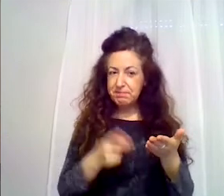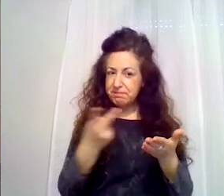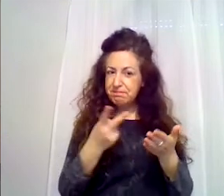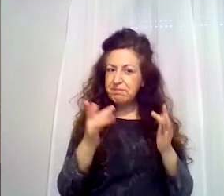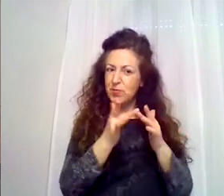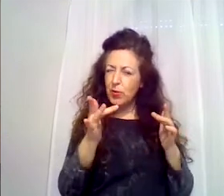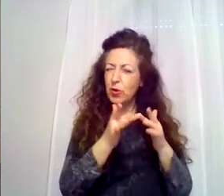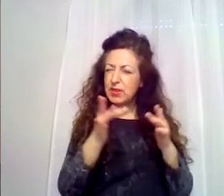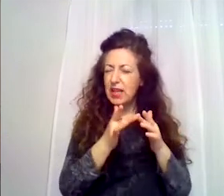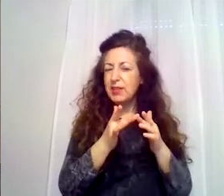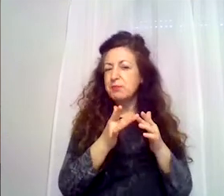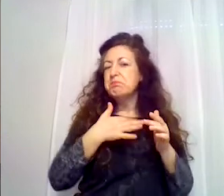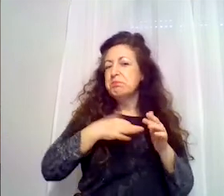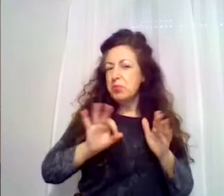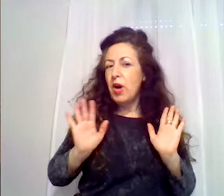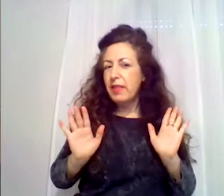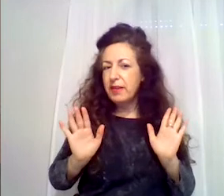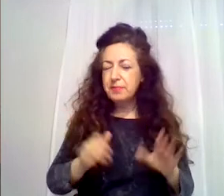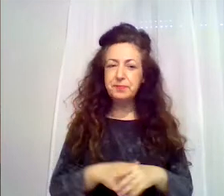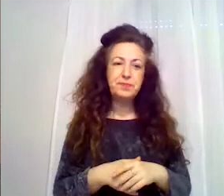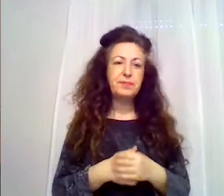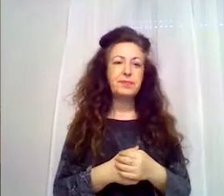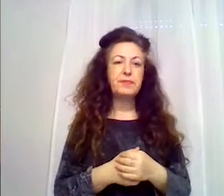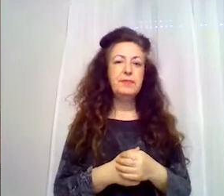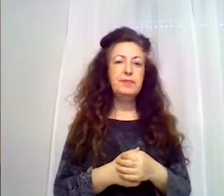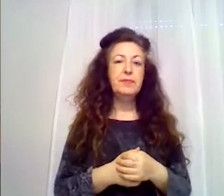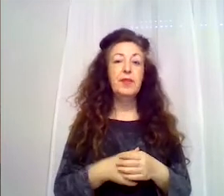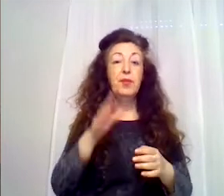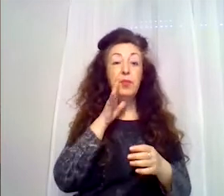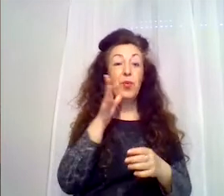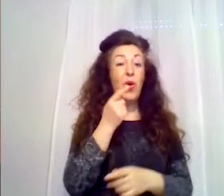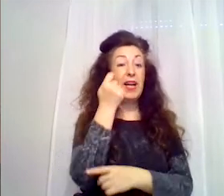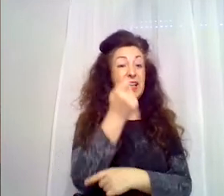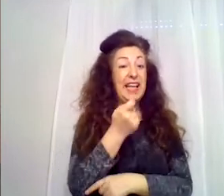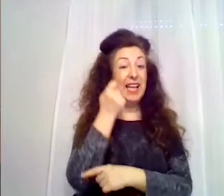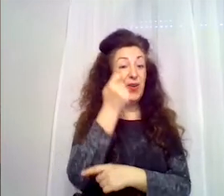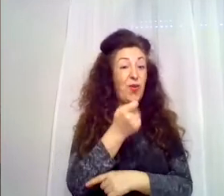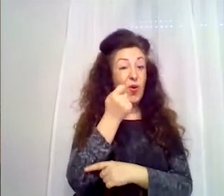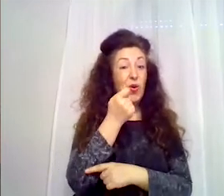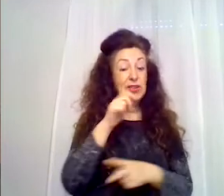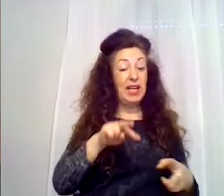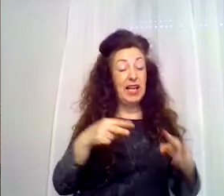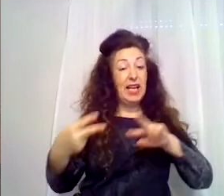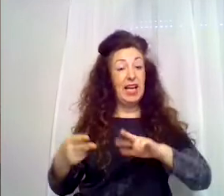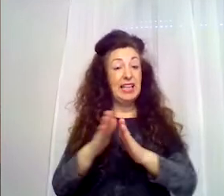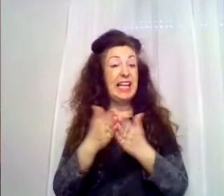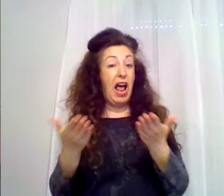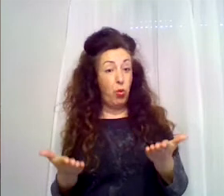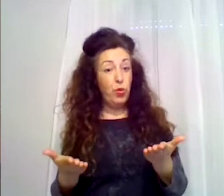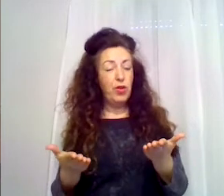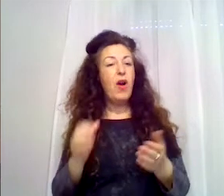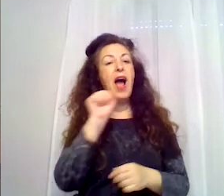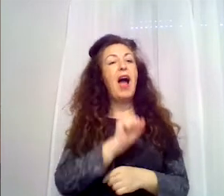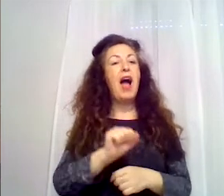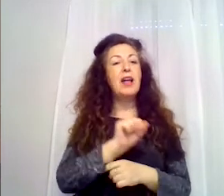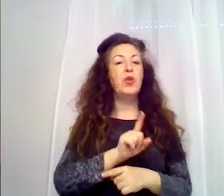Colegio de los Ingleses de San Albano en Valladolid, y sabemos en definitiva que debió de estar en España, ¿no? Hay algunos investigadores incluso que le dan un